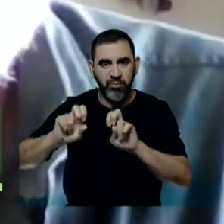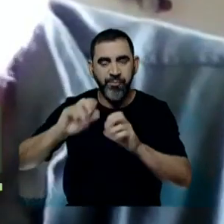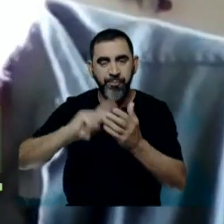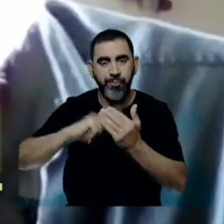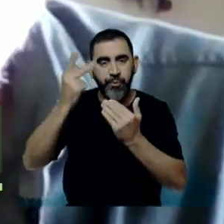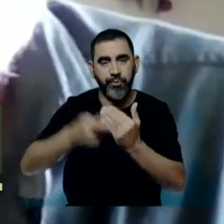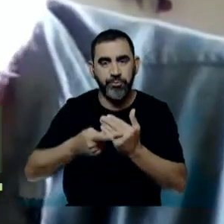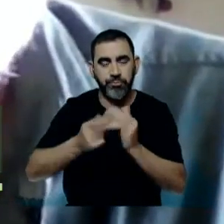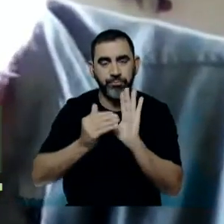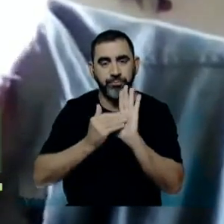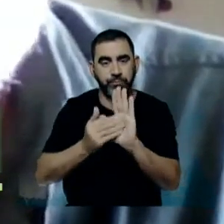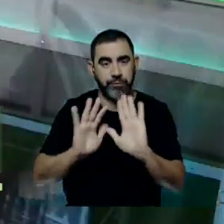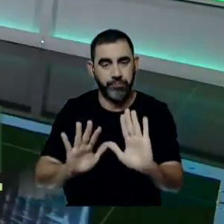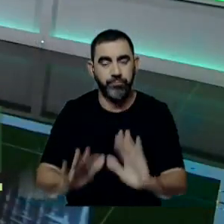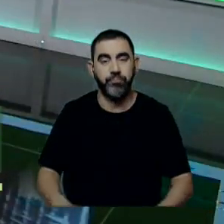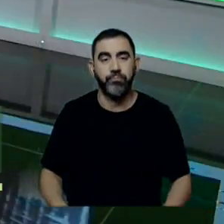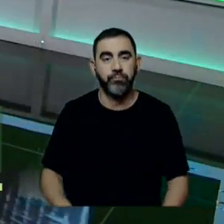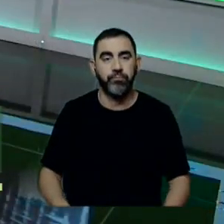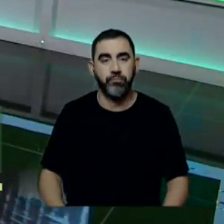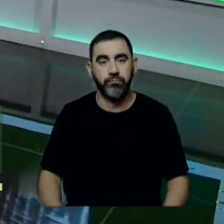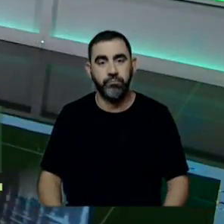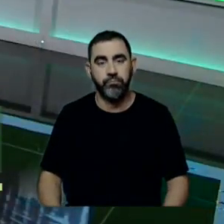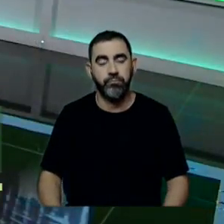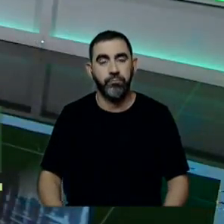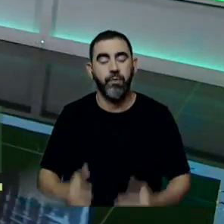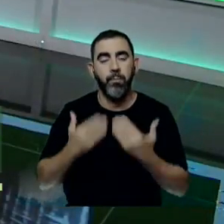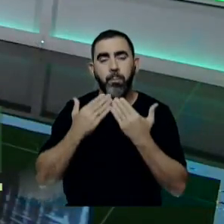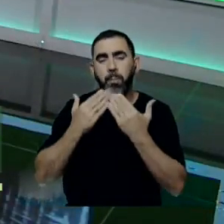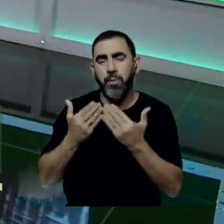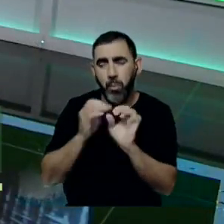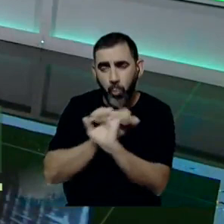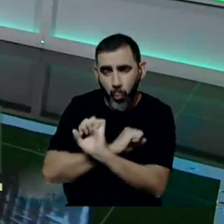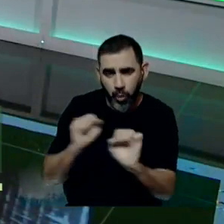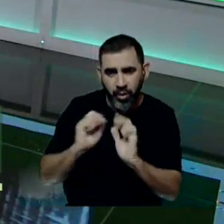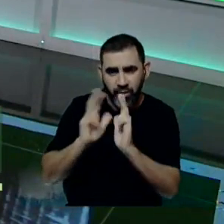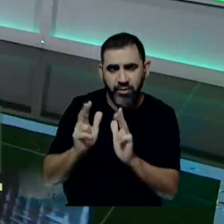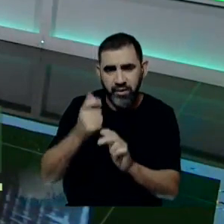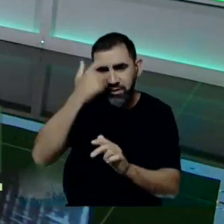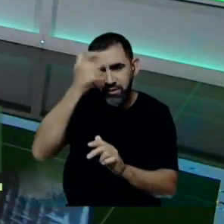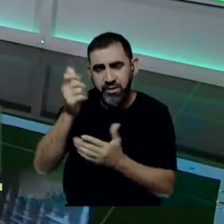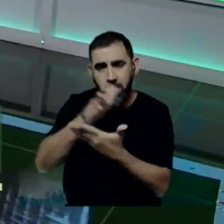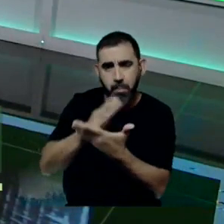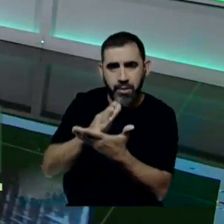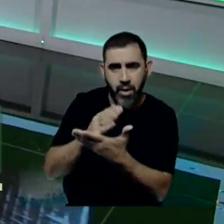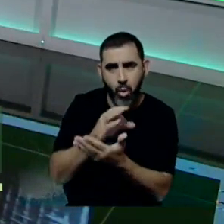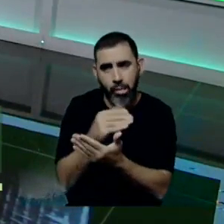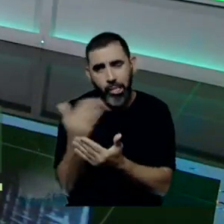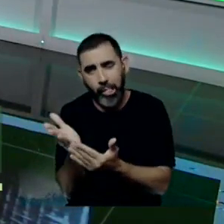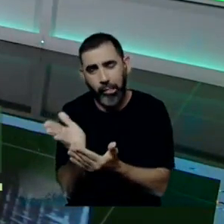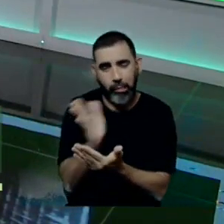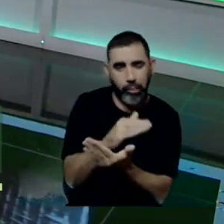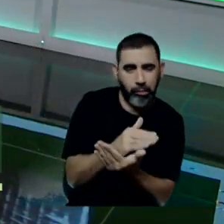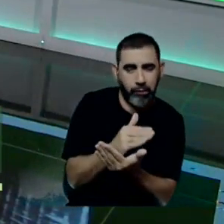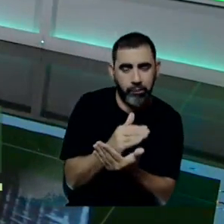proyecto tal como fue presentado. Casi es filosófica la pregunta, ¿se puede hablar de ciencia parcial o imparcial en algo que es